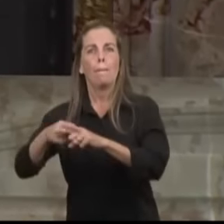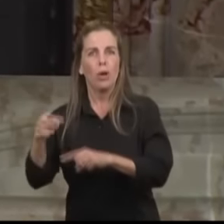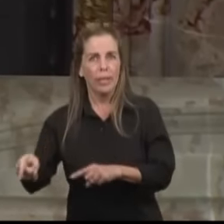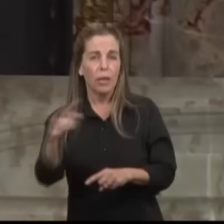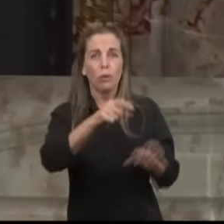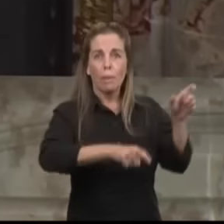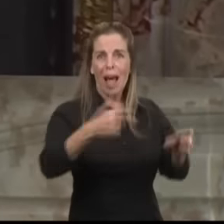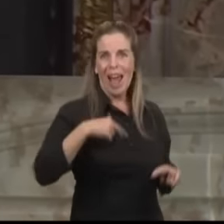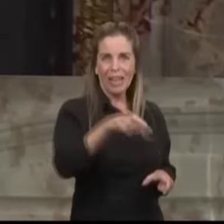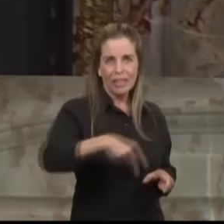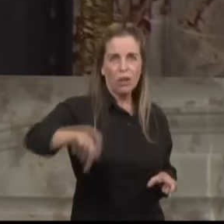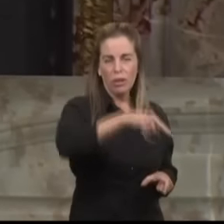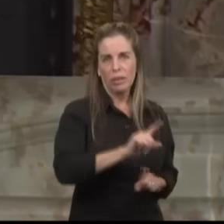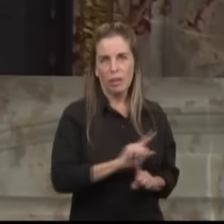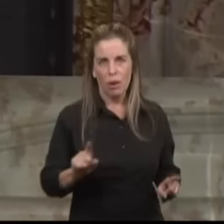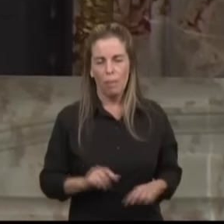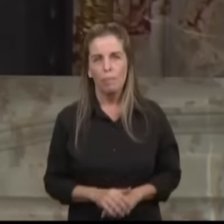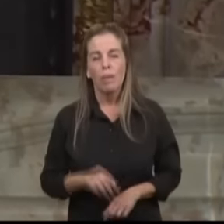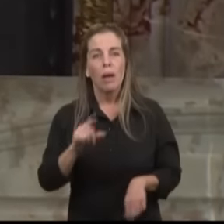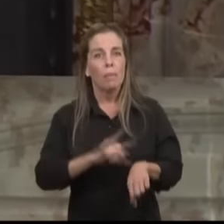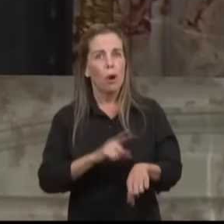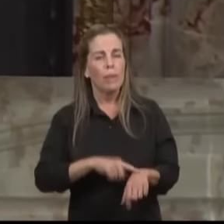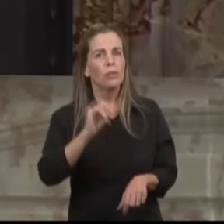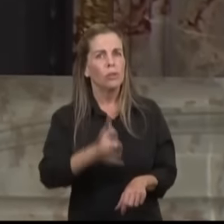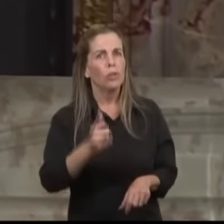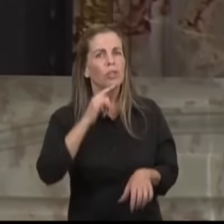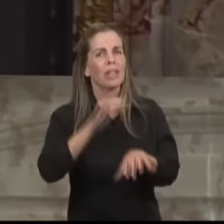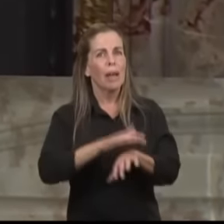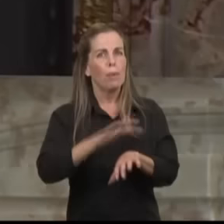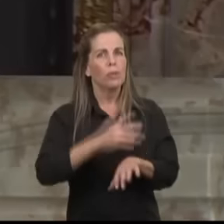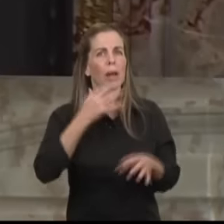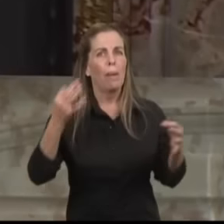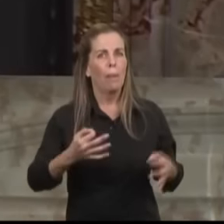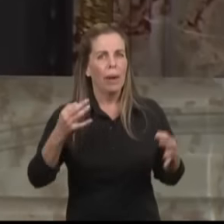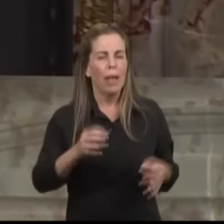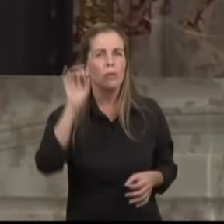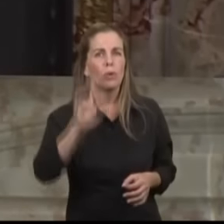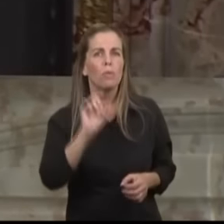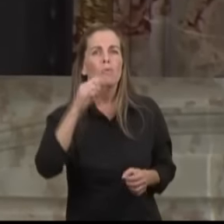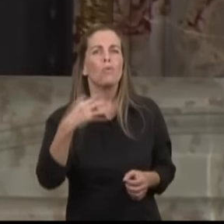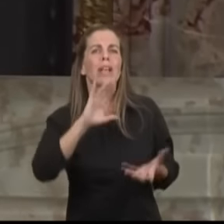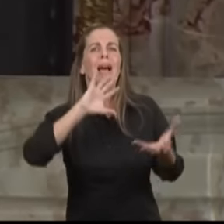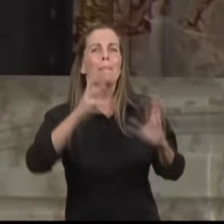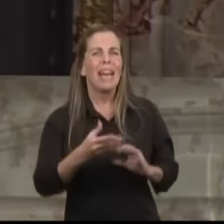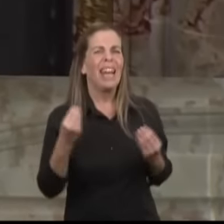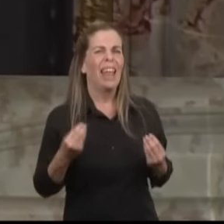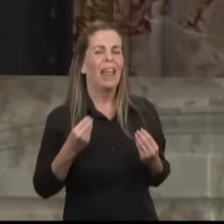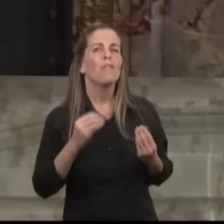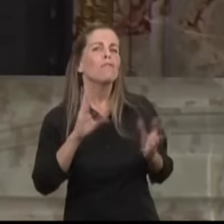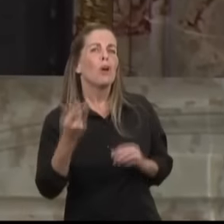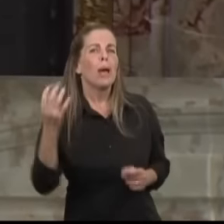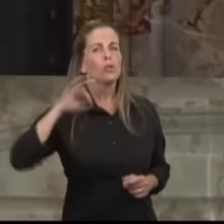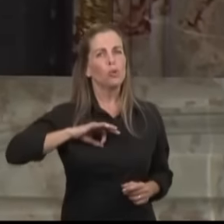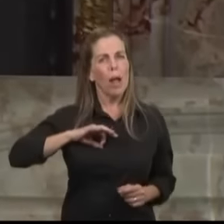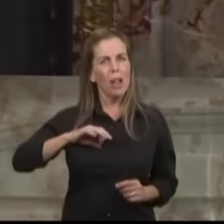los argentinos de bien. Es momento de hacerse cargo de la verdad. La única manera de que los ingresos argentinos mejoren de